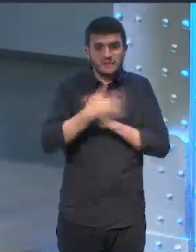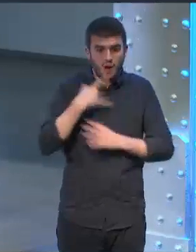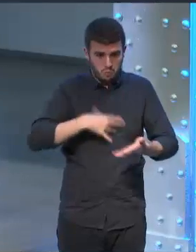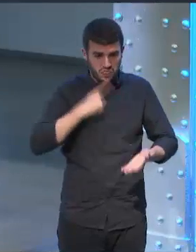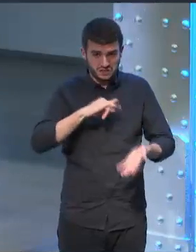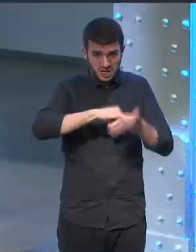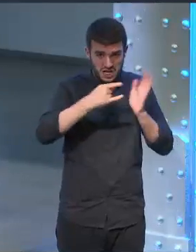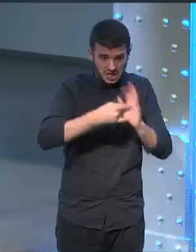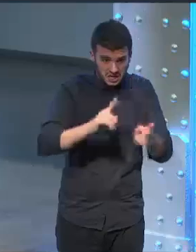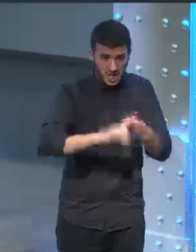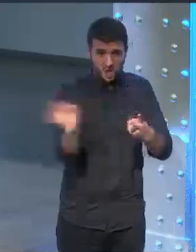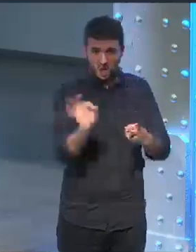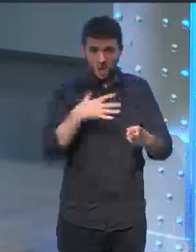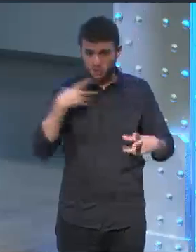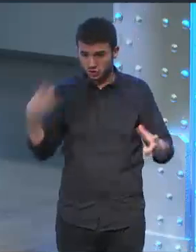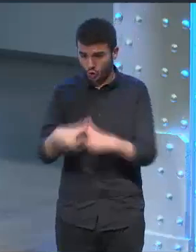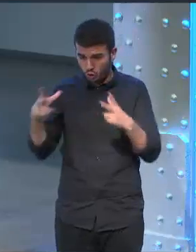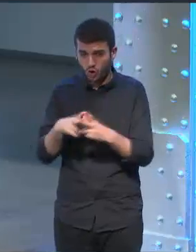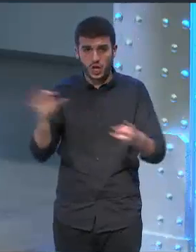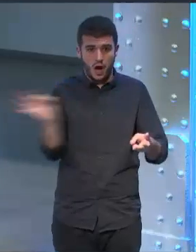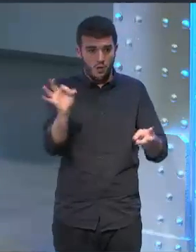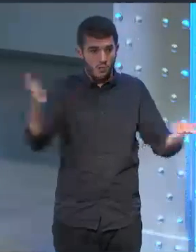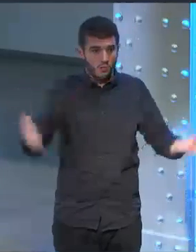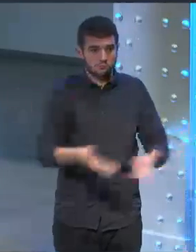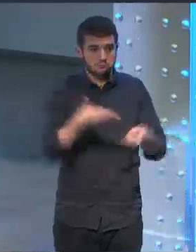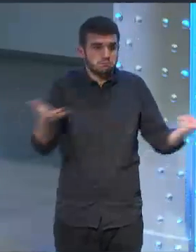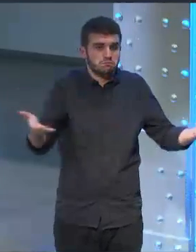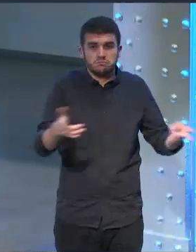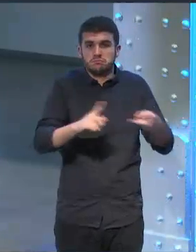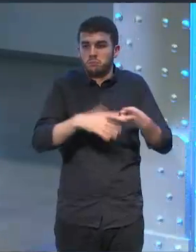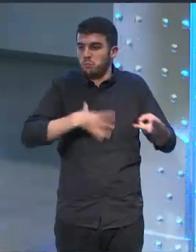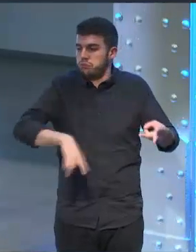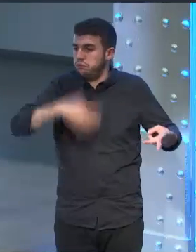para hacer sociología, para hacer